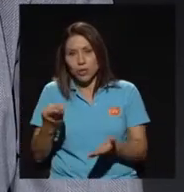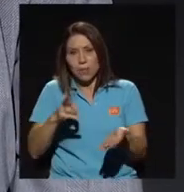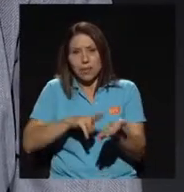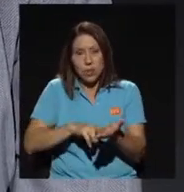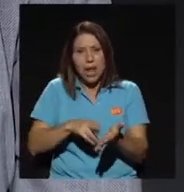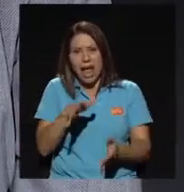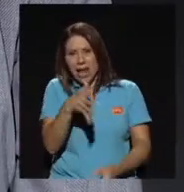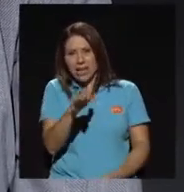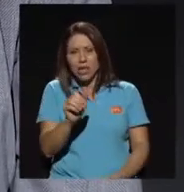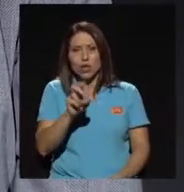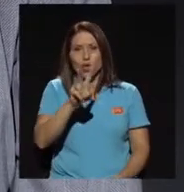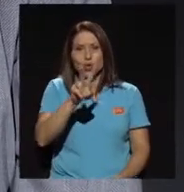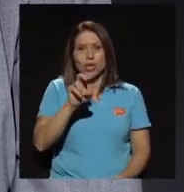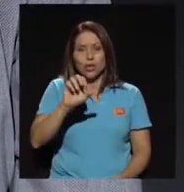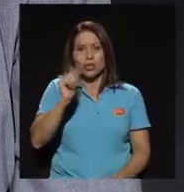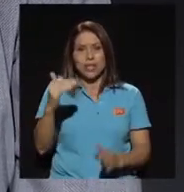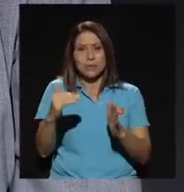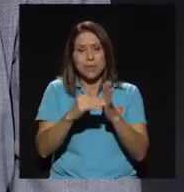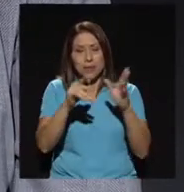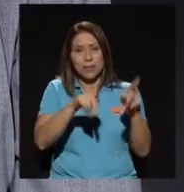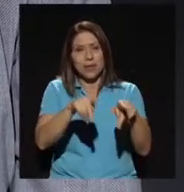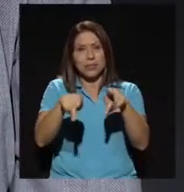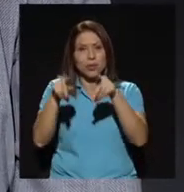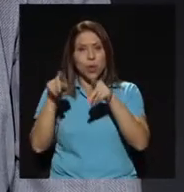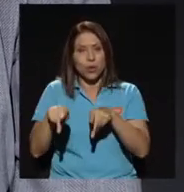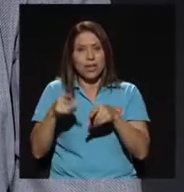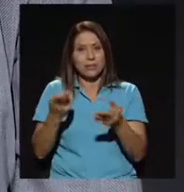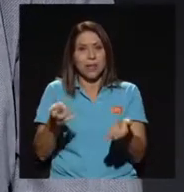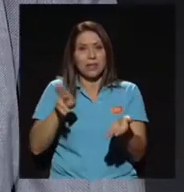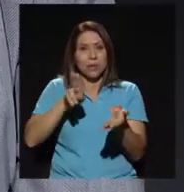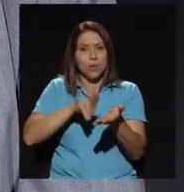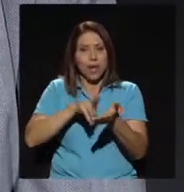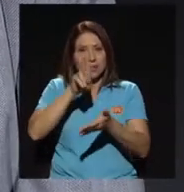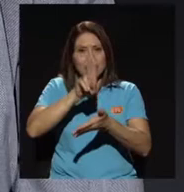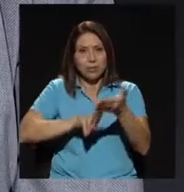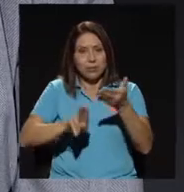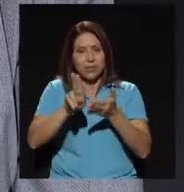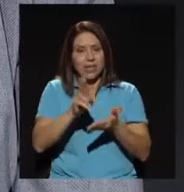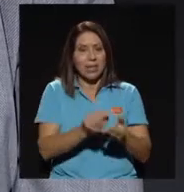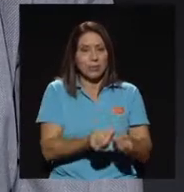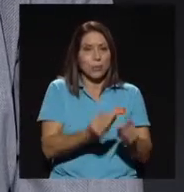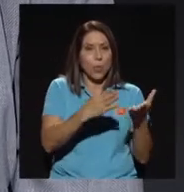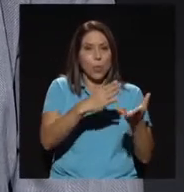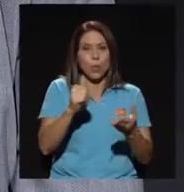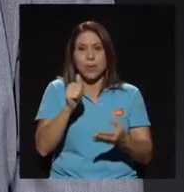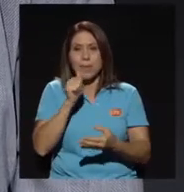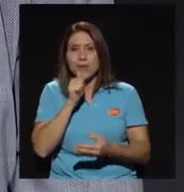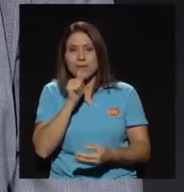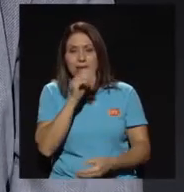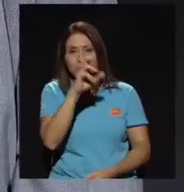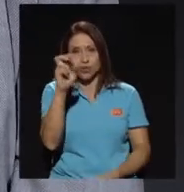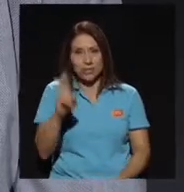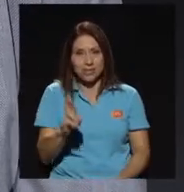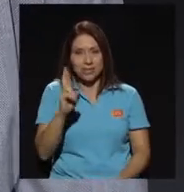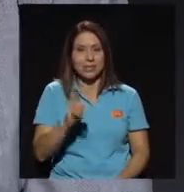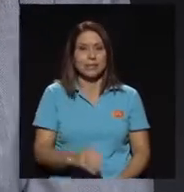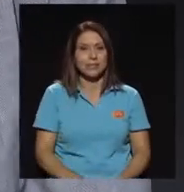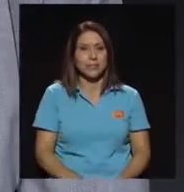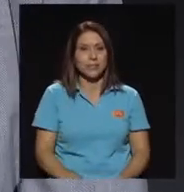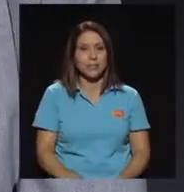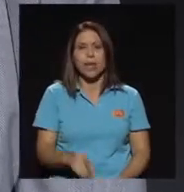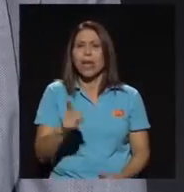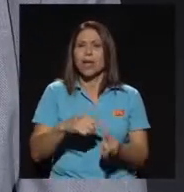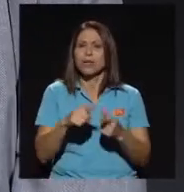mil personas matriculadas en las universidades del Estado y privadas costarricenses. Y la pregunta es,